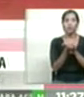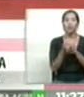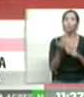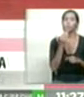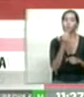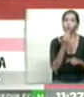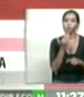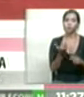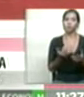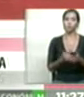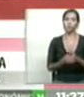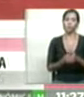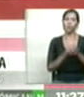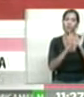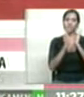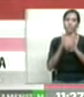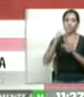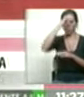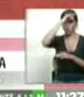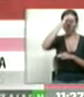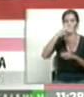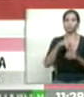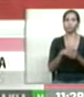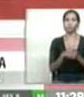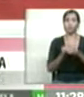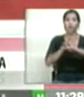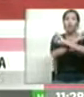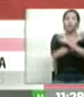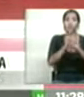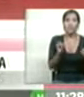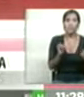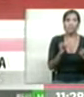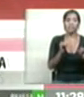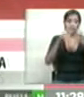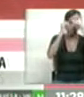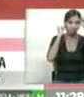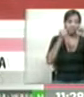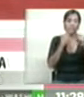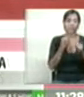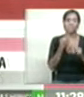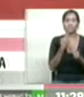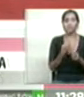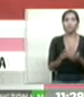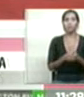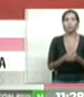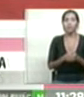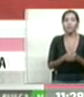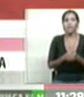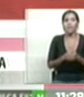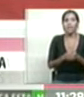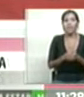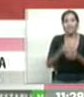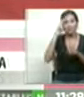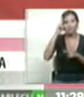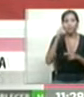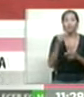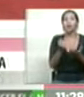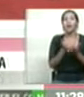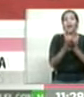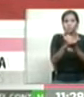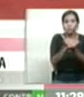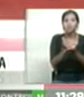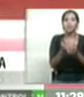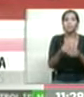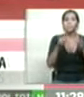la administración de Donald Trump. Finalmente, Arreaza también ha exigido el respeto para 26 pacientes crónicos que